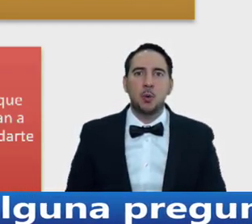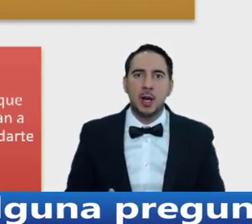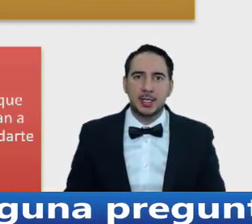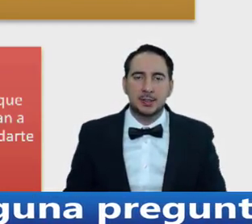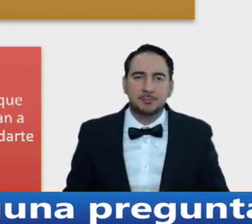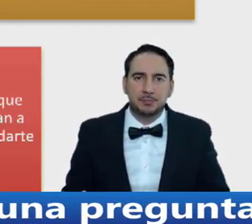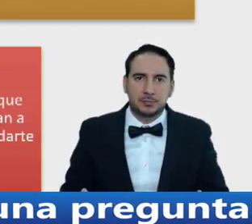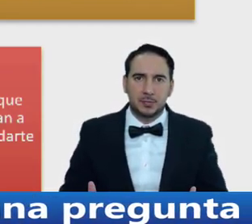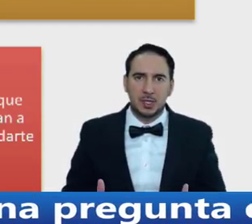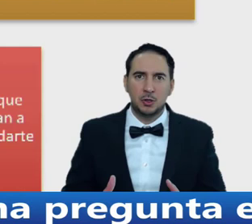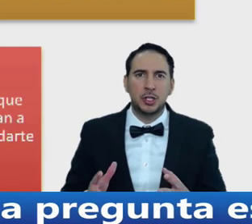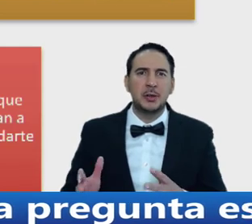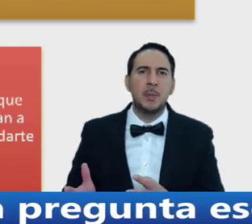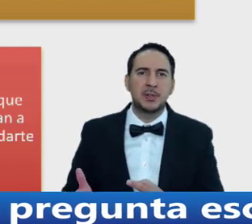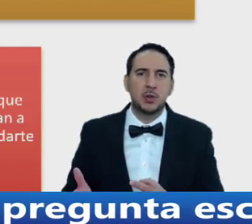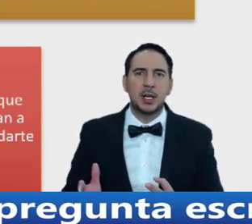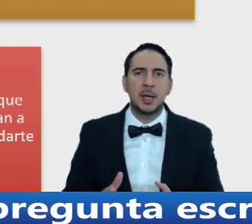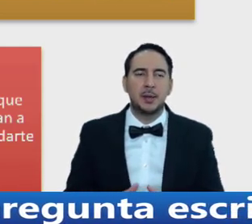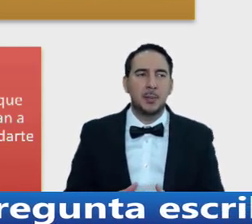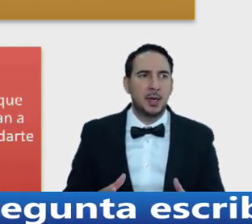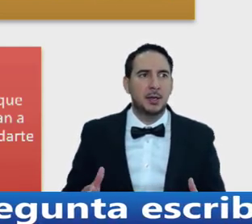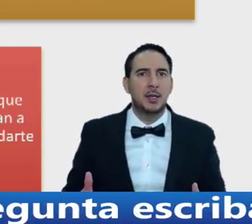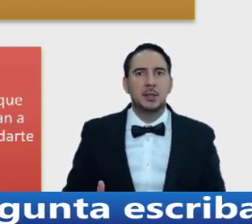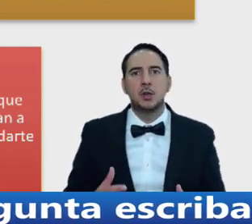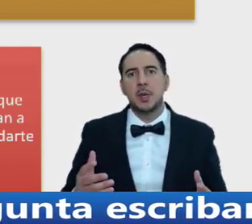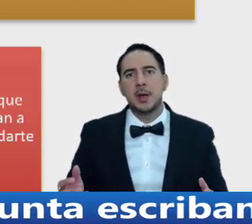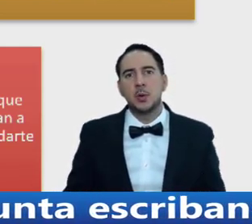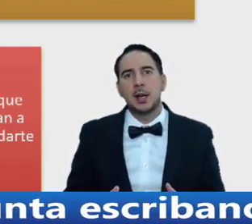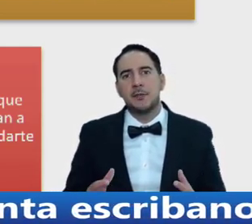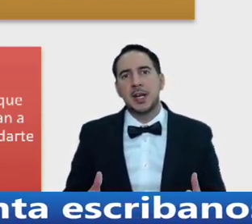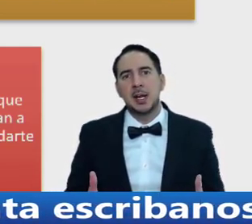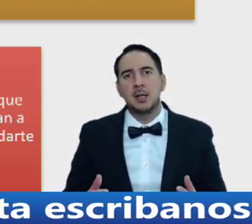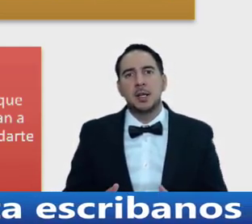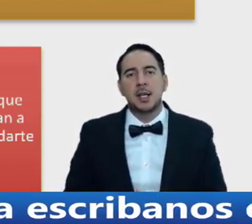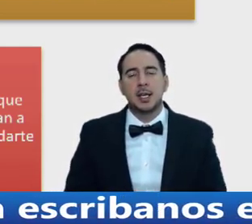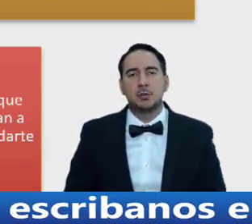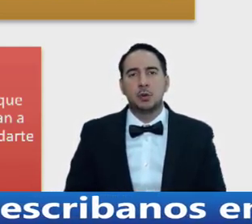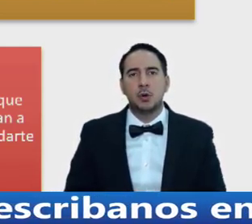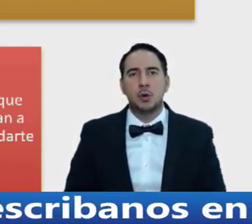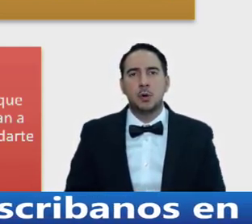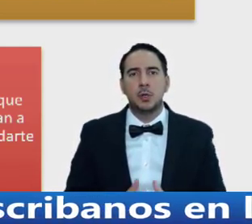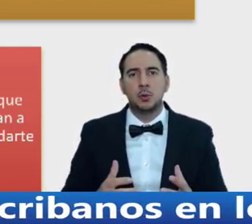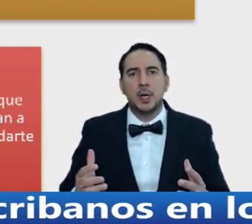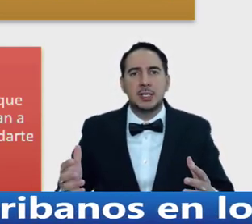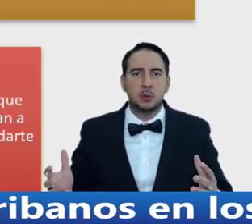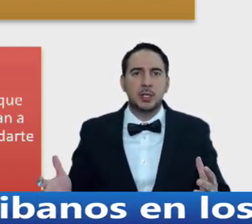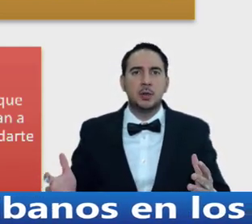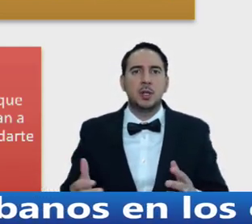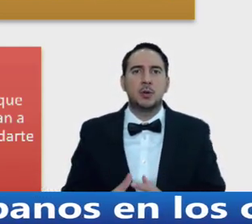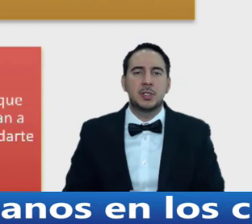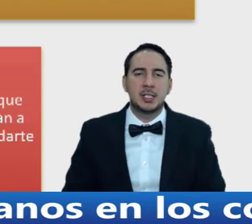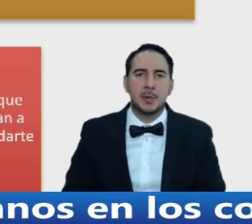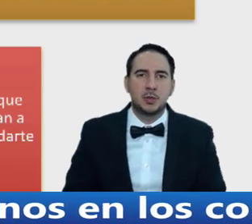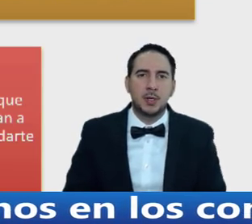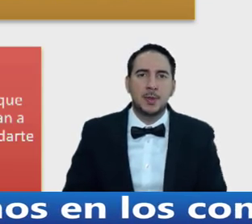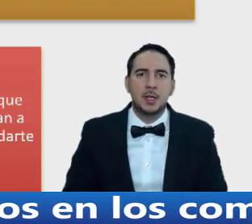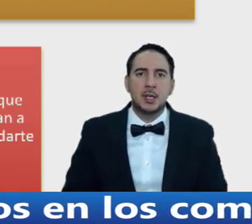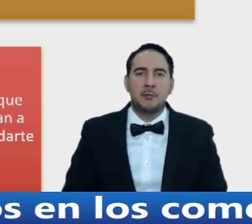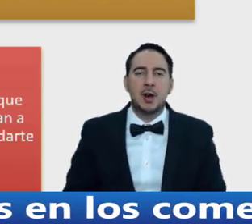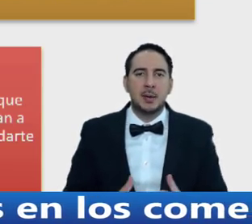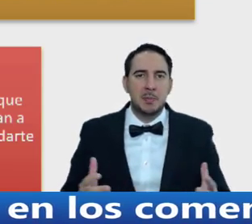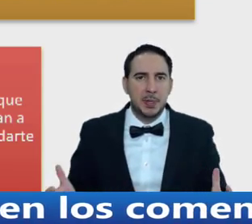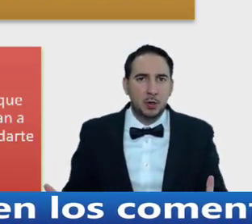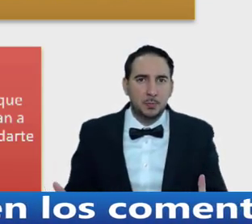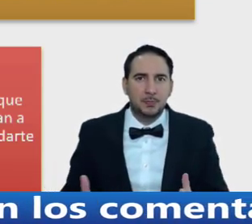muchas escuelas. Yo tenía una persona que me iba a ayudar al final y tuve esa suerte de conocer a esa persona